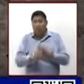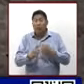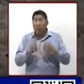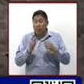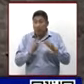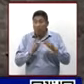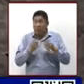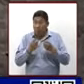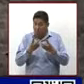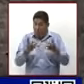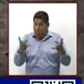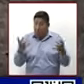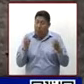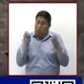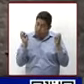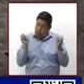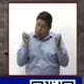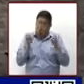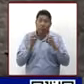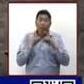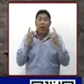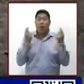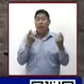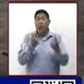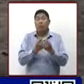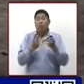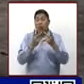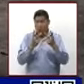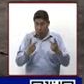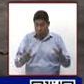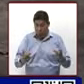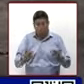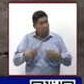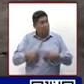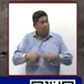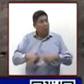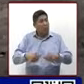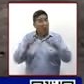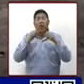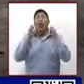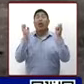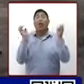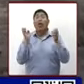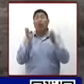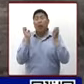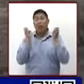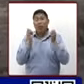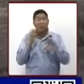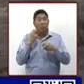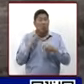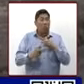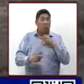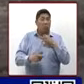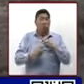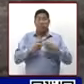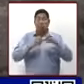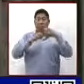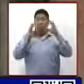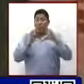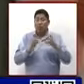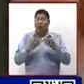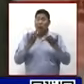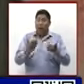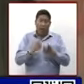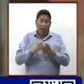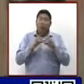en emergencia. Recordemos que el departamento de Potosí también se ha declarado en emergencia ante los desastres naturales. Sin embargo, hay familias